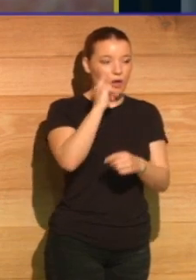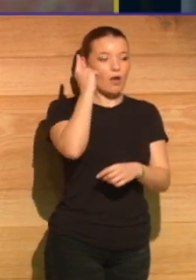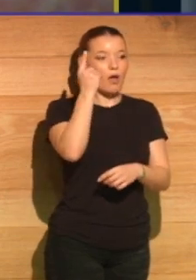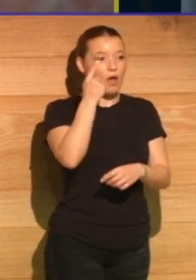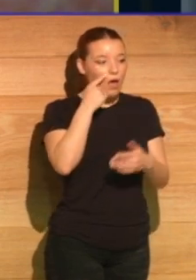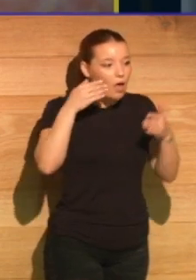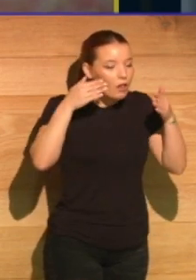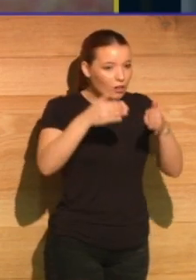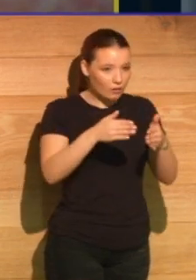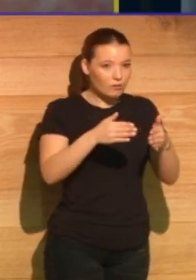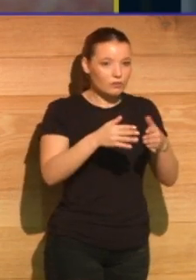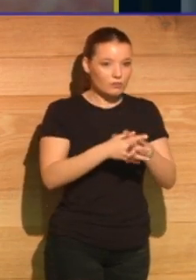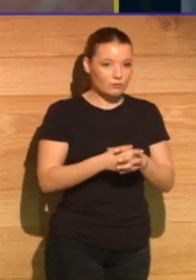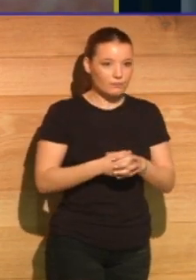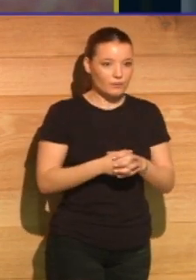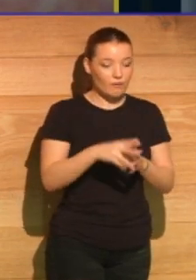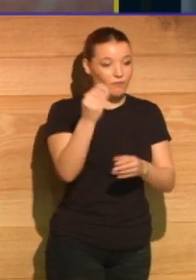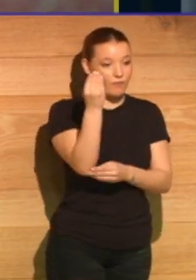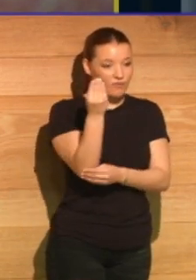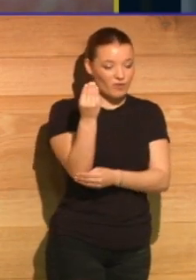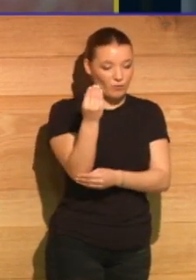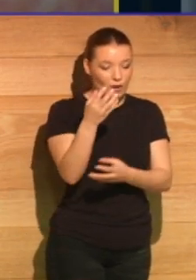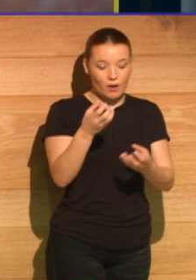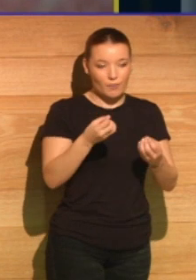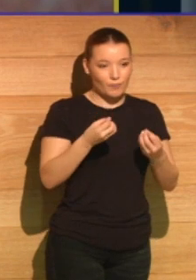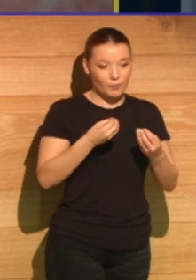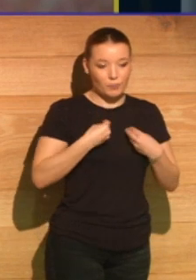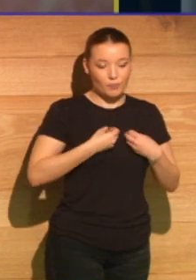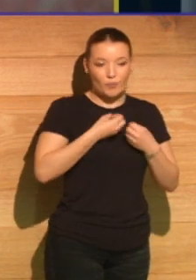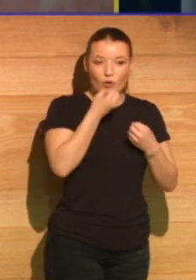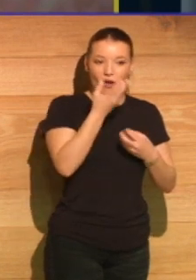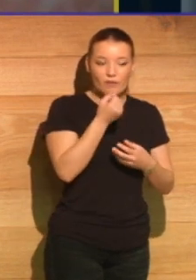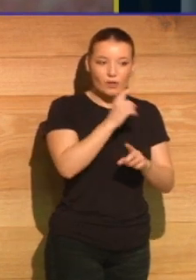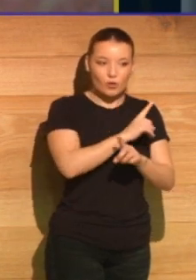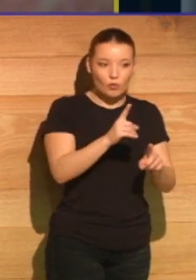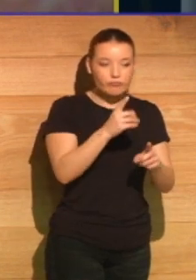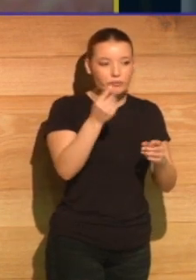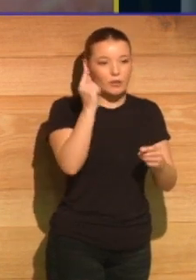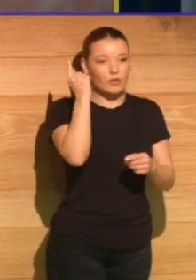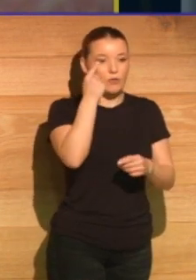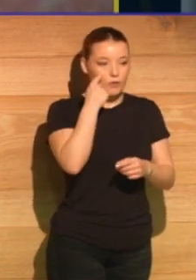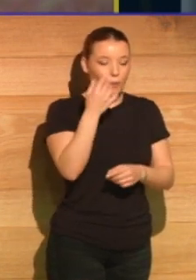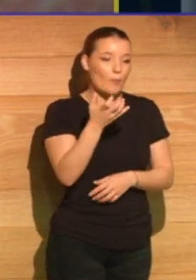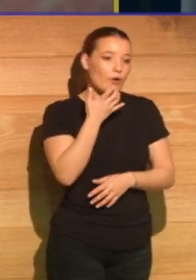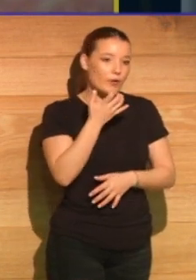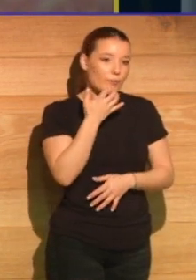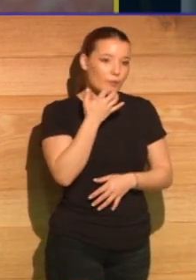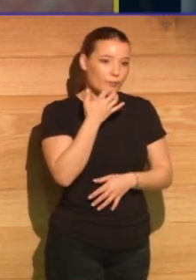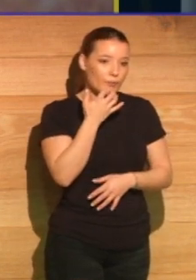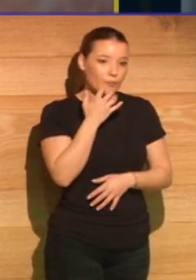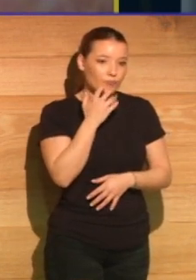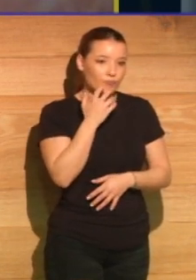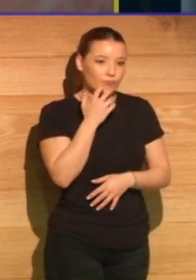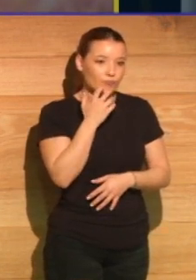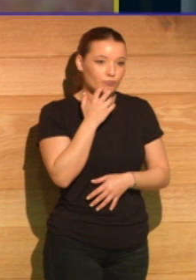y no tanto en la figura, ¿no? En la figura biográfica. Y por ejemplo, este que tengo aquí, el heterocromosoma de